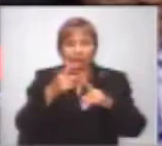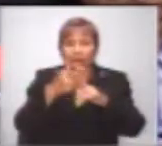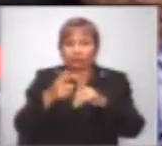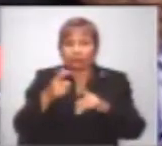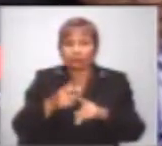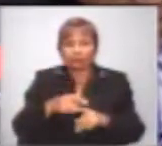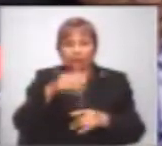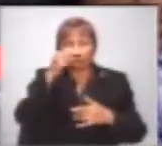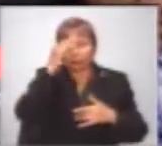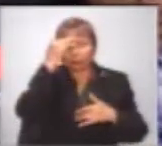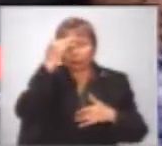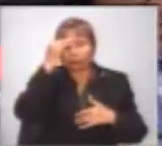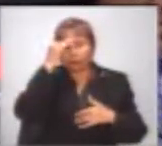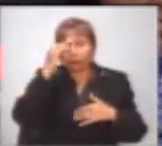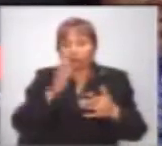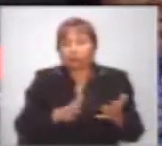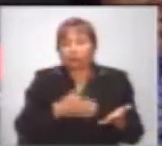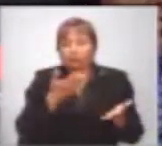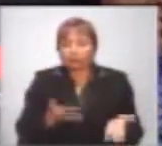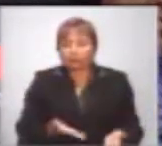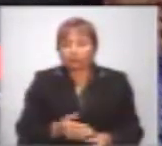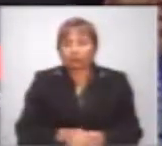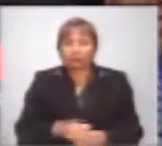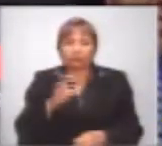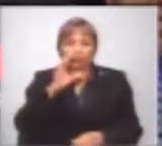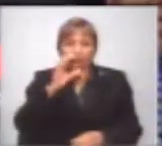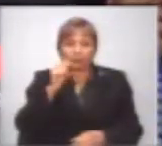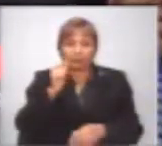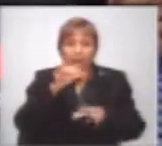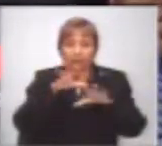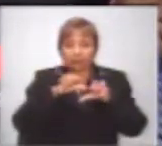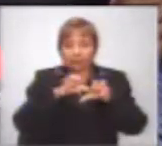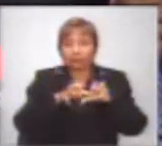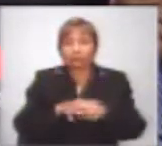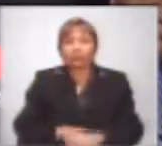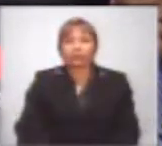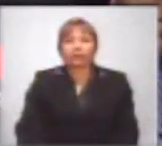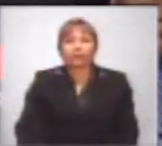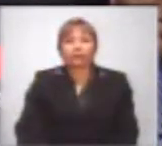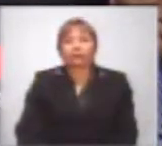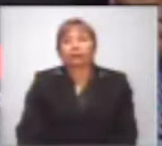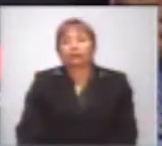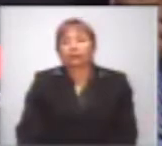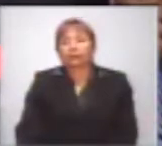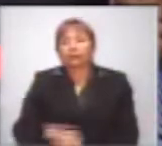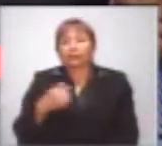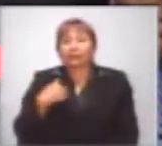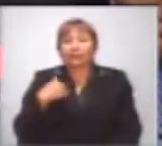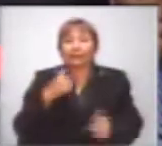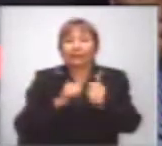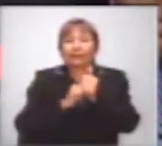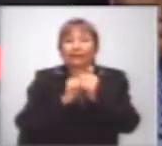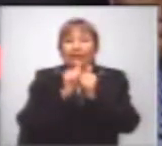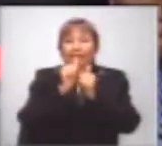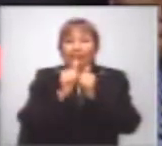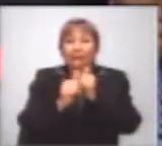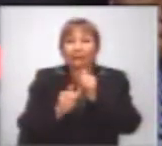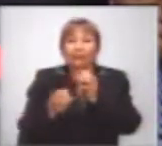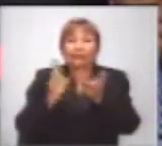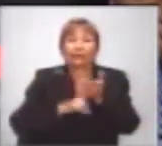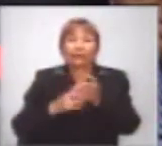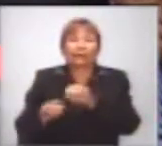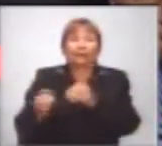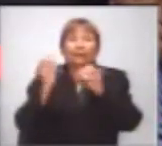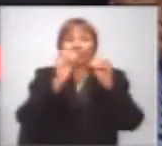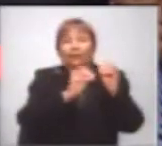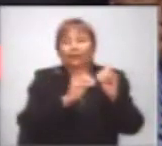llamadas enfermedades preexistentes, cáncer o las enfermedades huérfanas, y me paso de un seguro a otro,